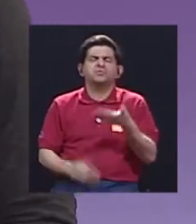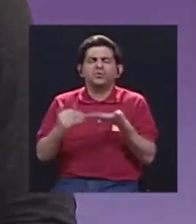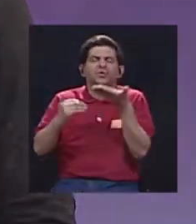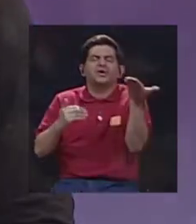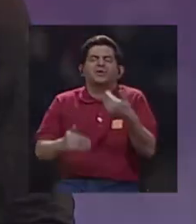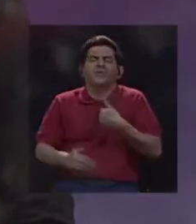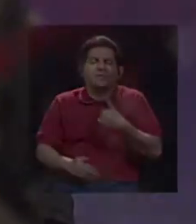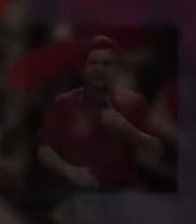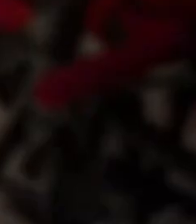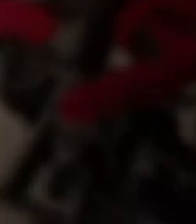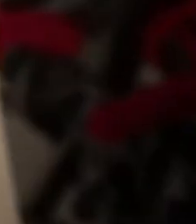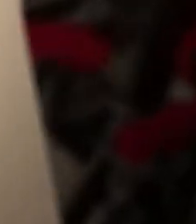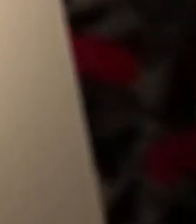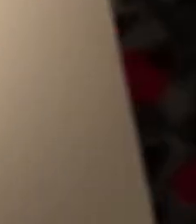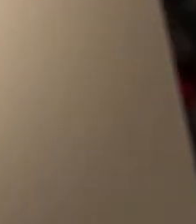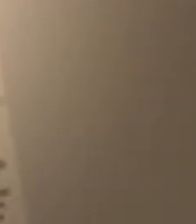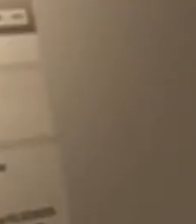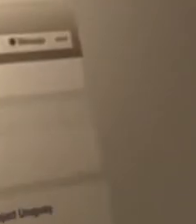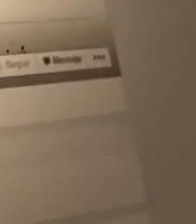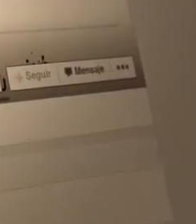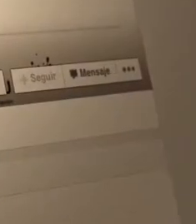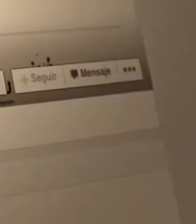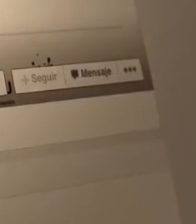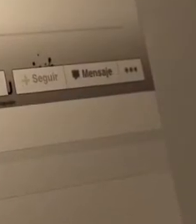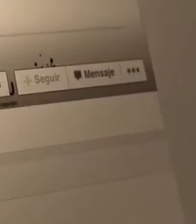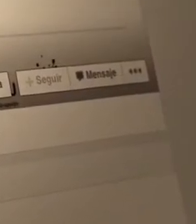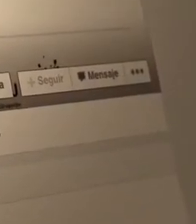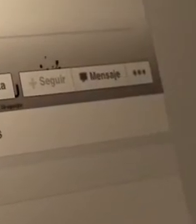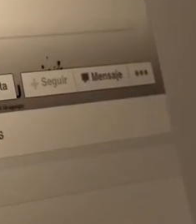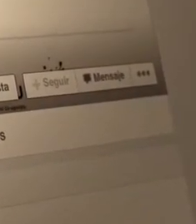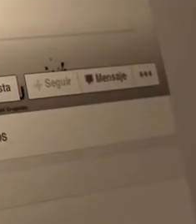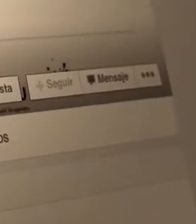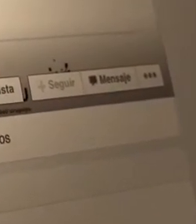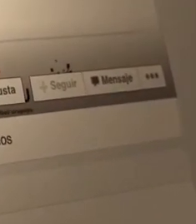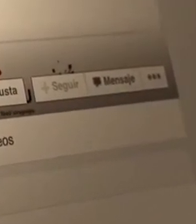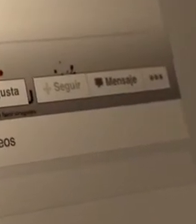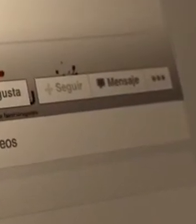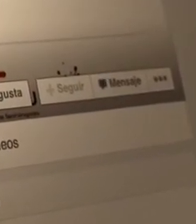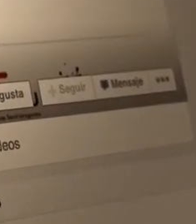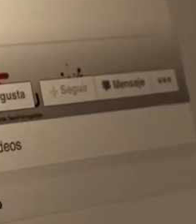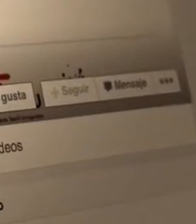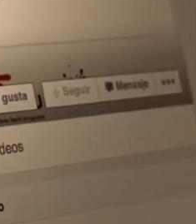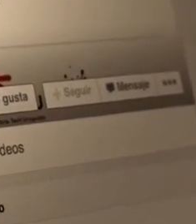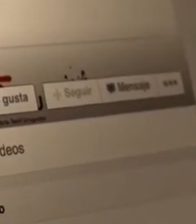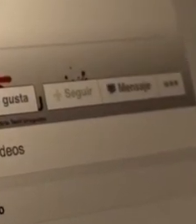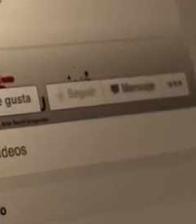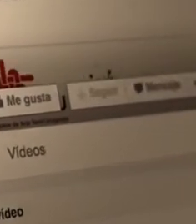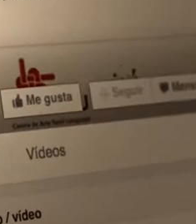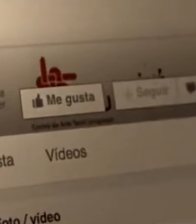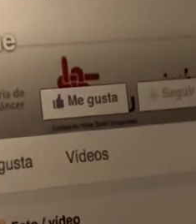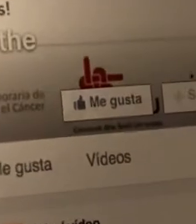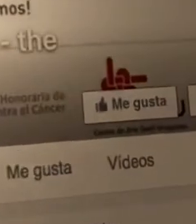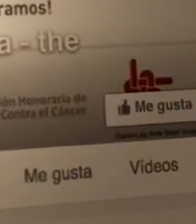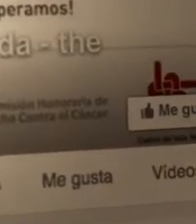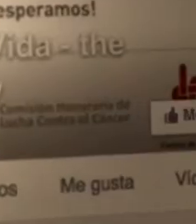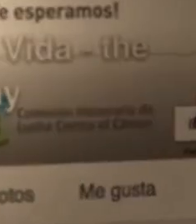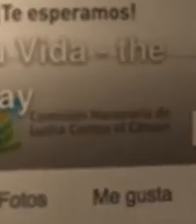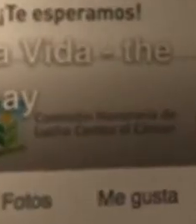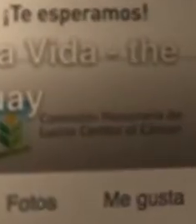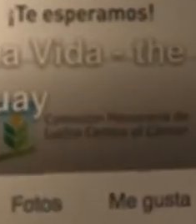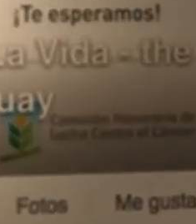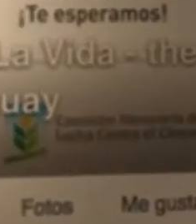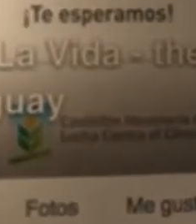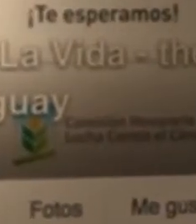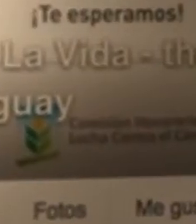cosas. Van para España, Uruguay, República Dominicana. Brevemente, que nos cuente alguna de las dos. ¿Qué se viene? Bueno,